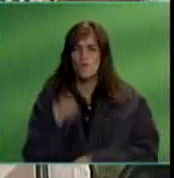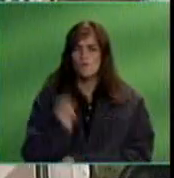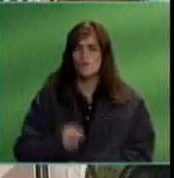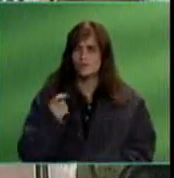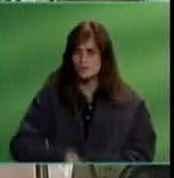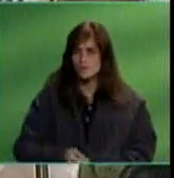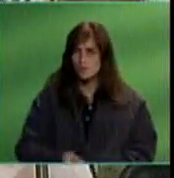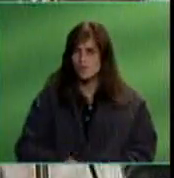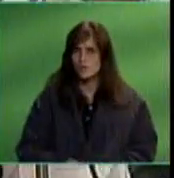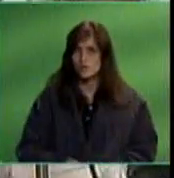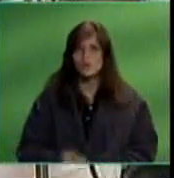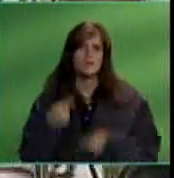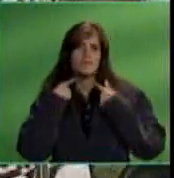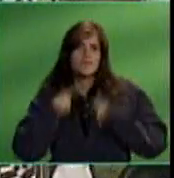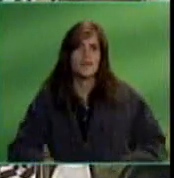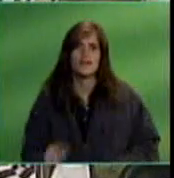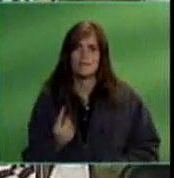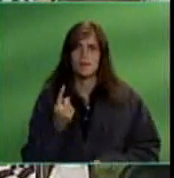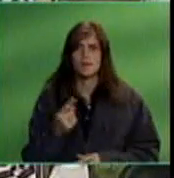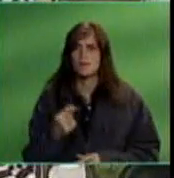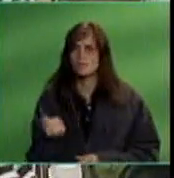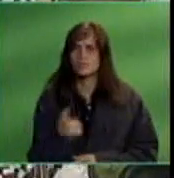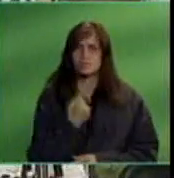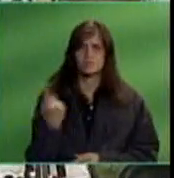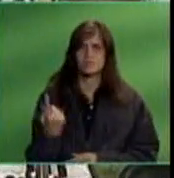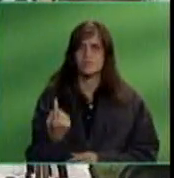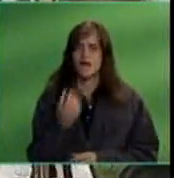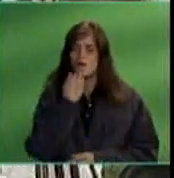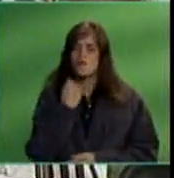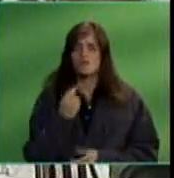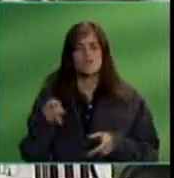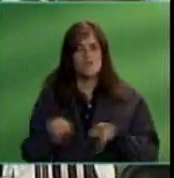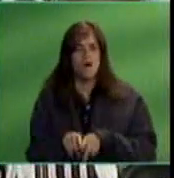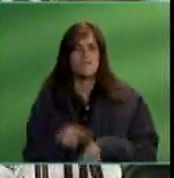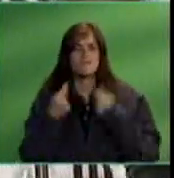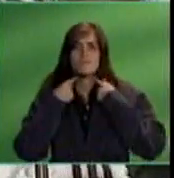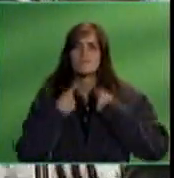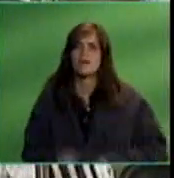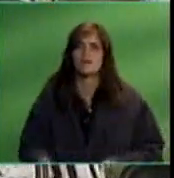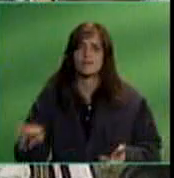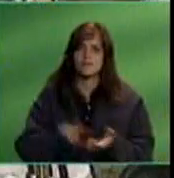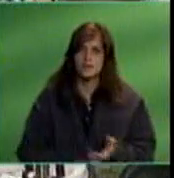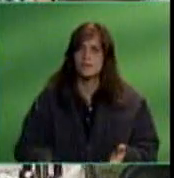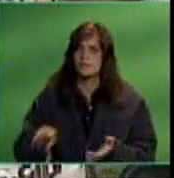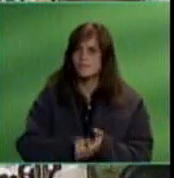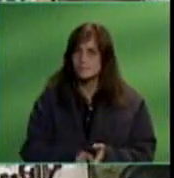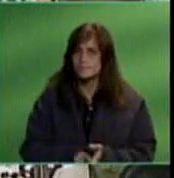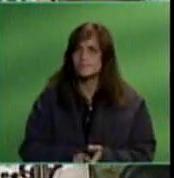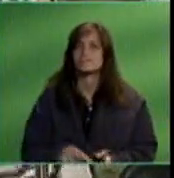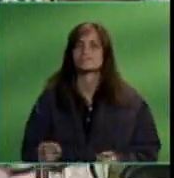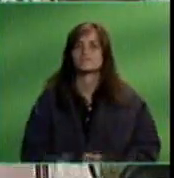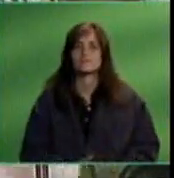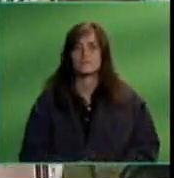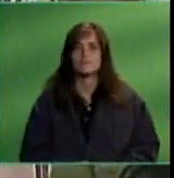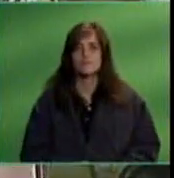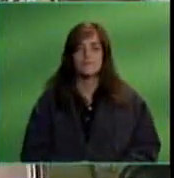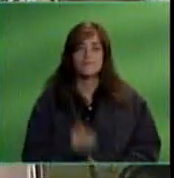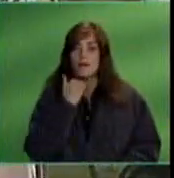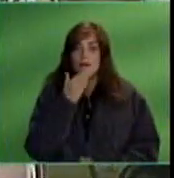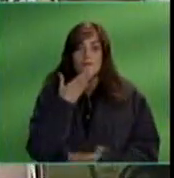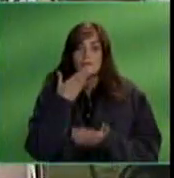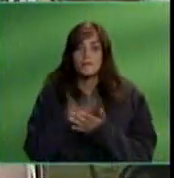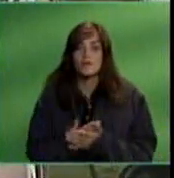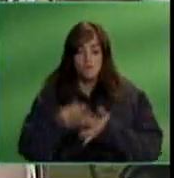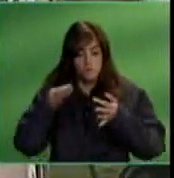jurídico perdería el primer round como viene perdiendo reiteradas ocasiones haga la solicitud